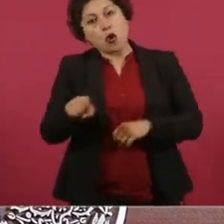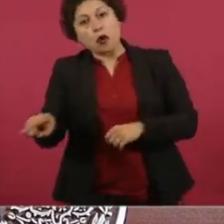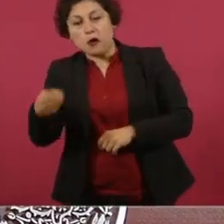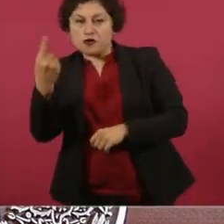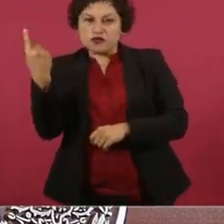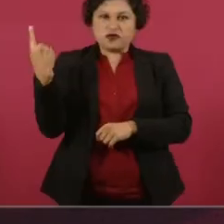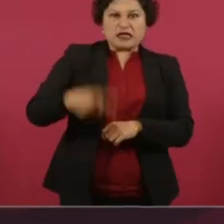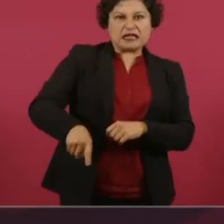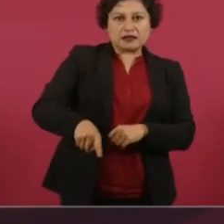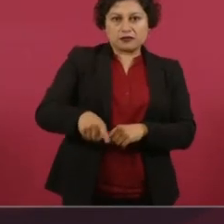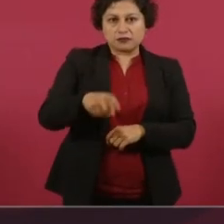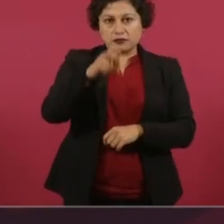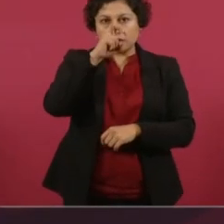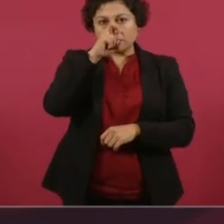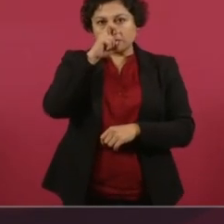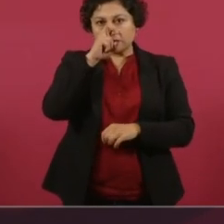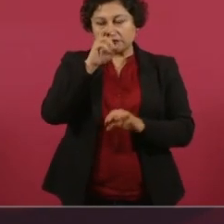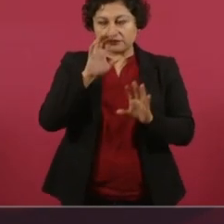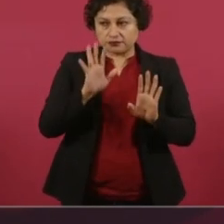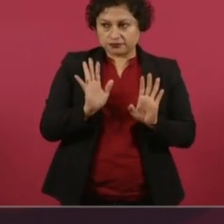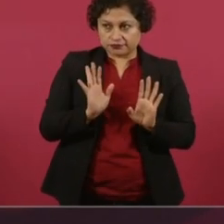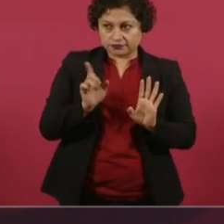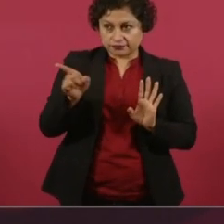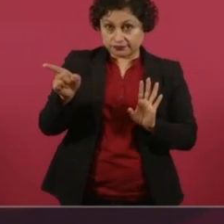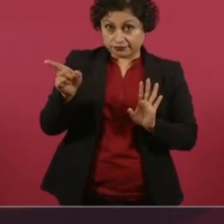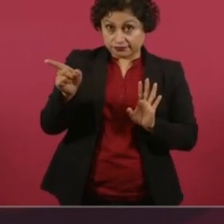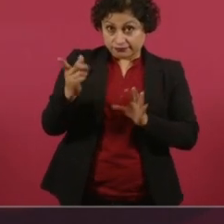O sea, nosotros somos la dictadura.